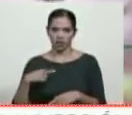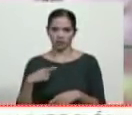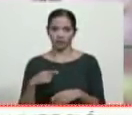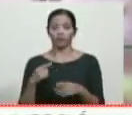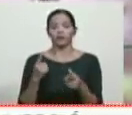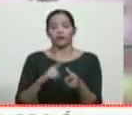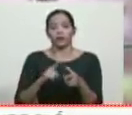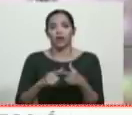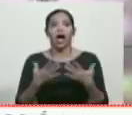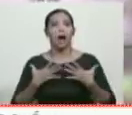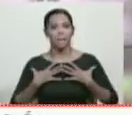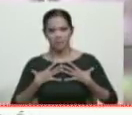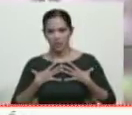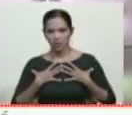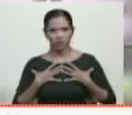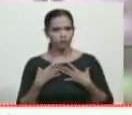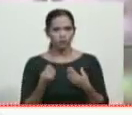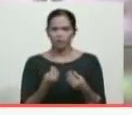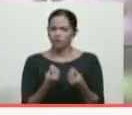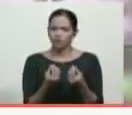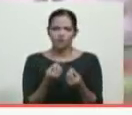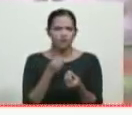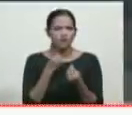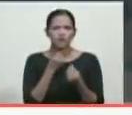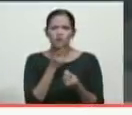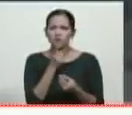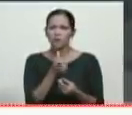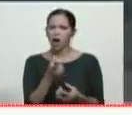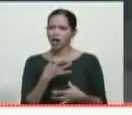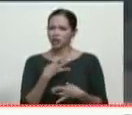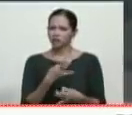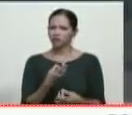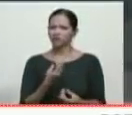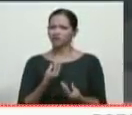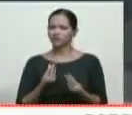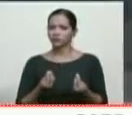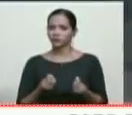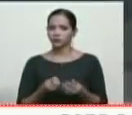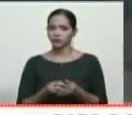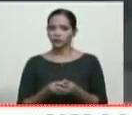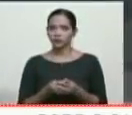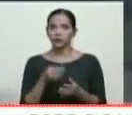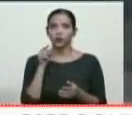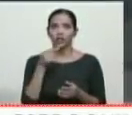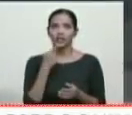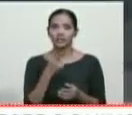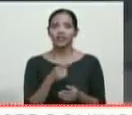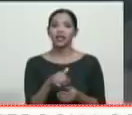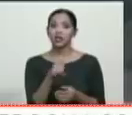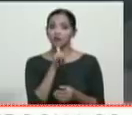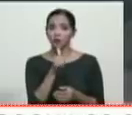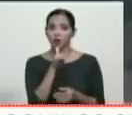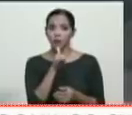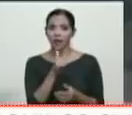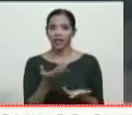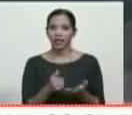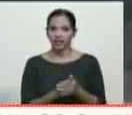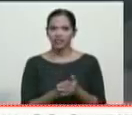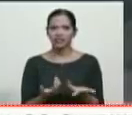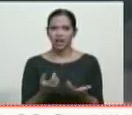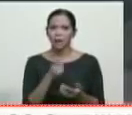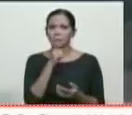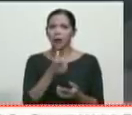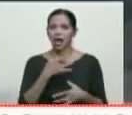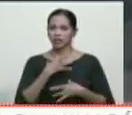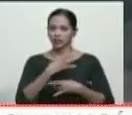mí, de verdad, me deja muy mal sabor, muy mal sabor. Sin embargo, usted dice que el informe está sesgado. ¿Sí? Y que tiene una intencionalidad contra nuestro